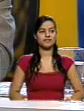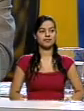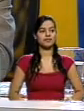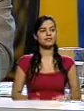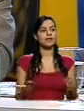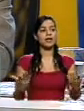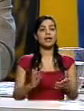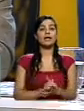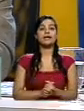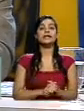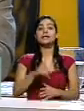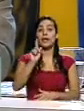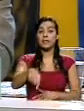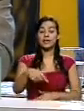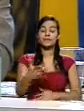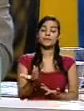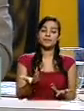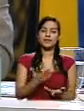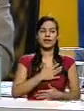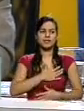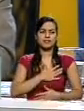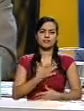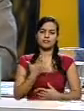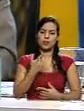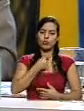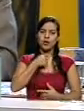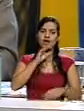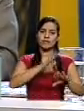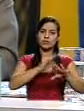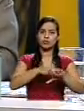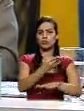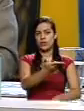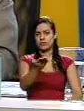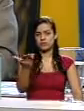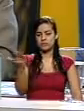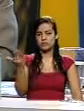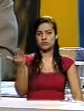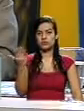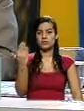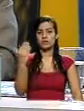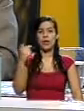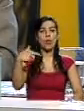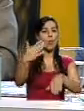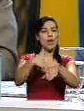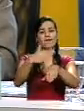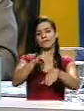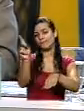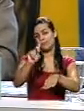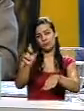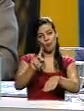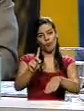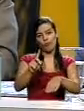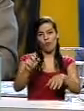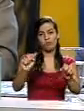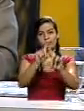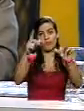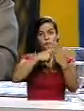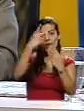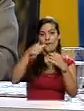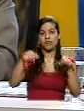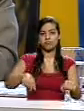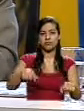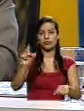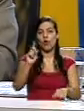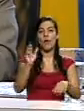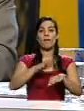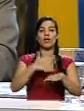Yo quiero además recordarle que este jueves no vamos a salir al aire, porque esta